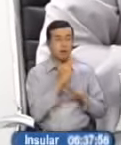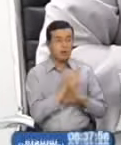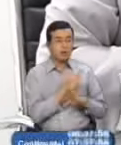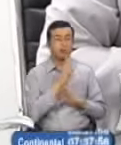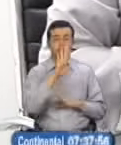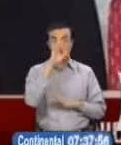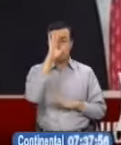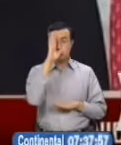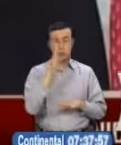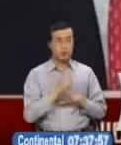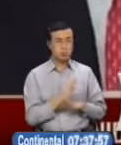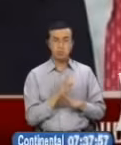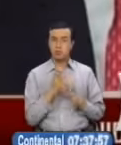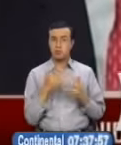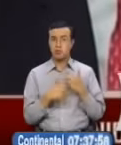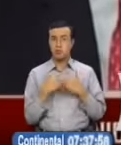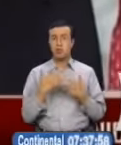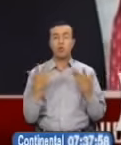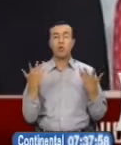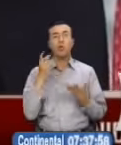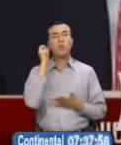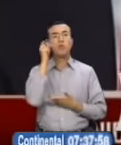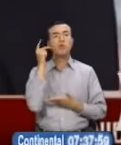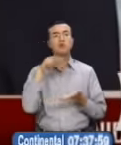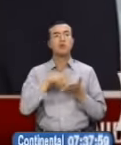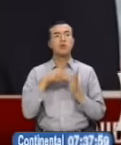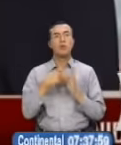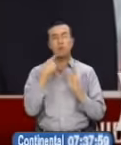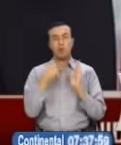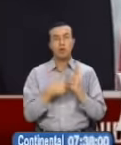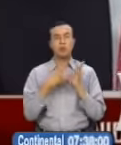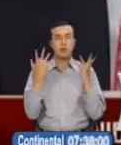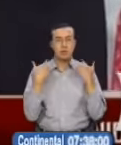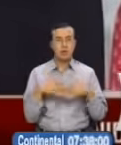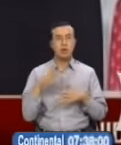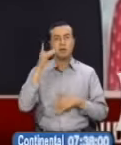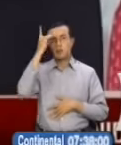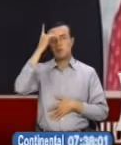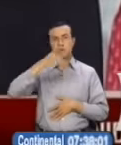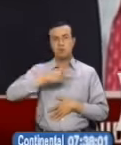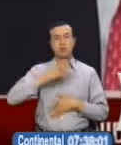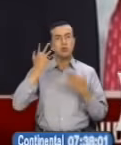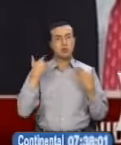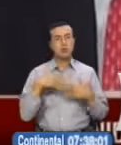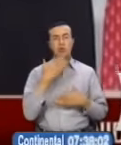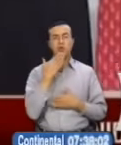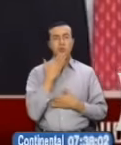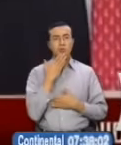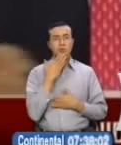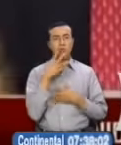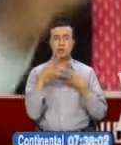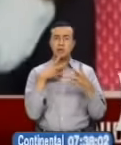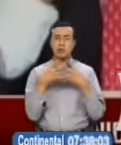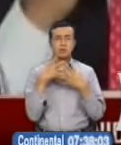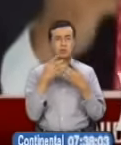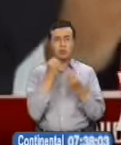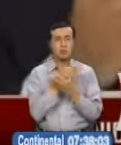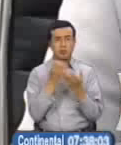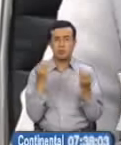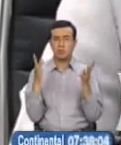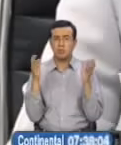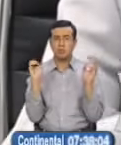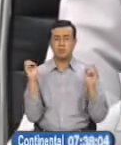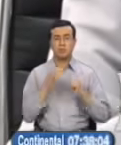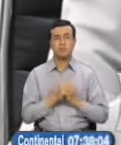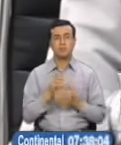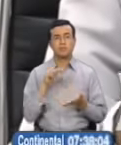determinada postura. El problema, a su criterio, radica cuando, a pesar de tener una posición determinada, no se la transparenta a sus audiencias.